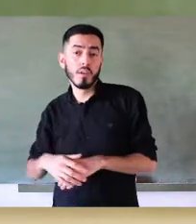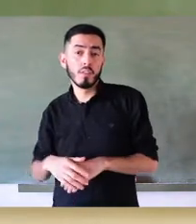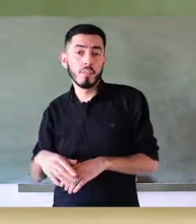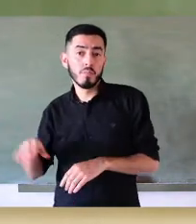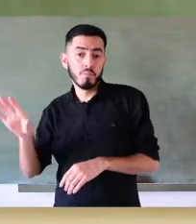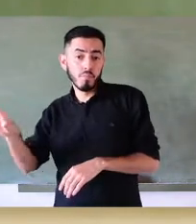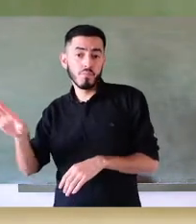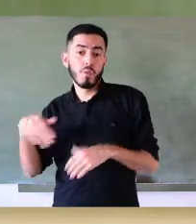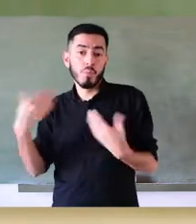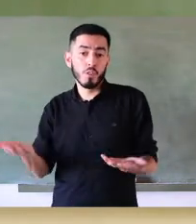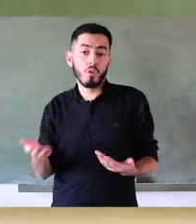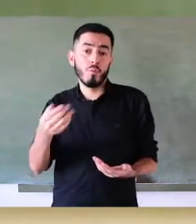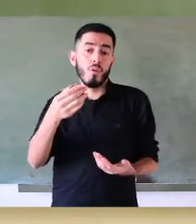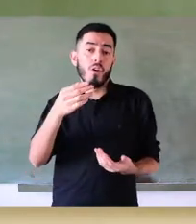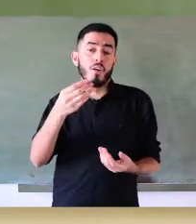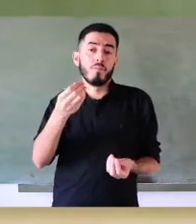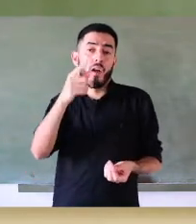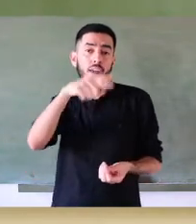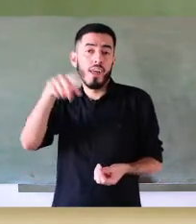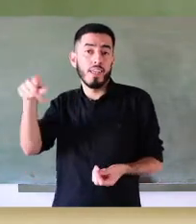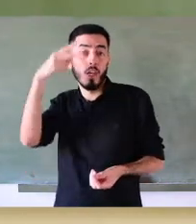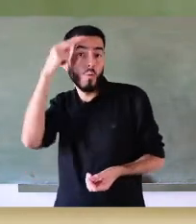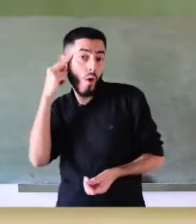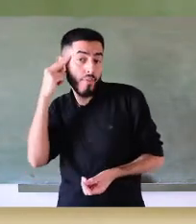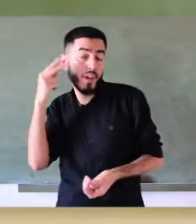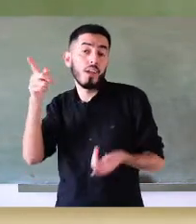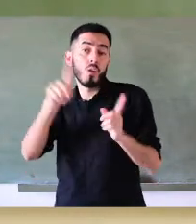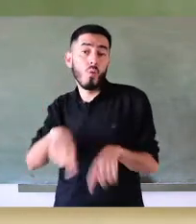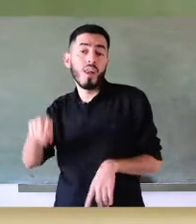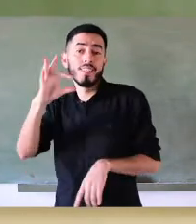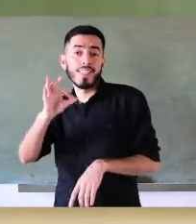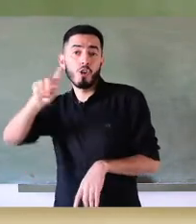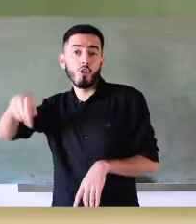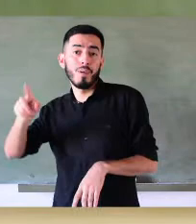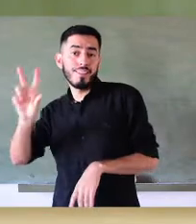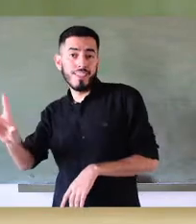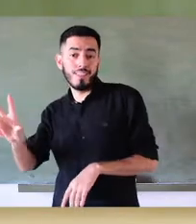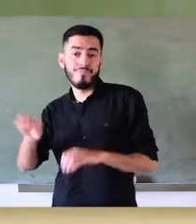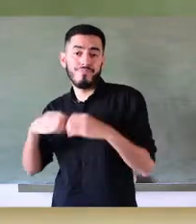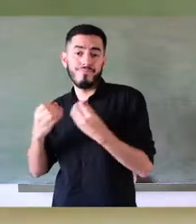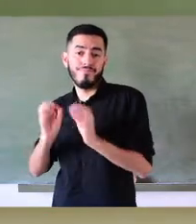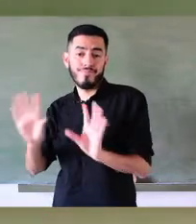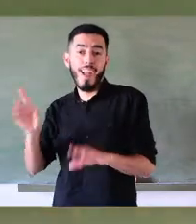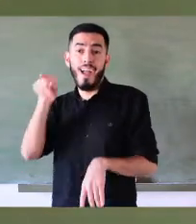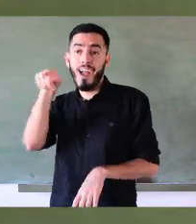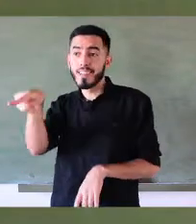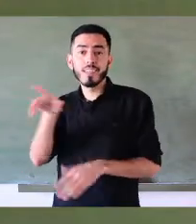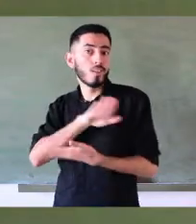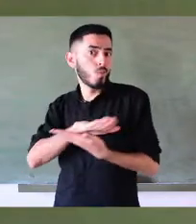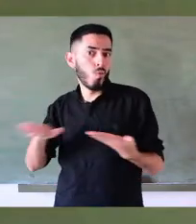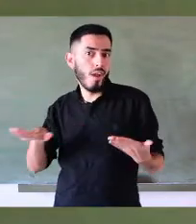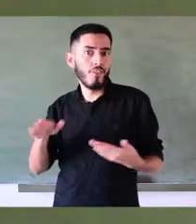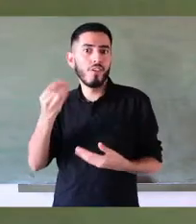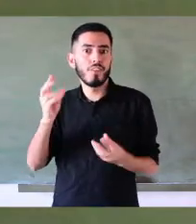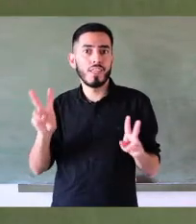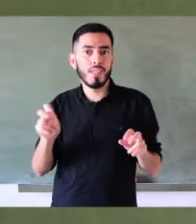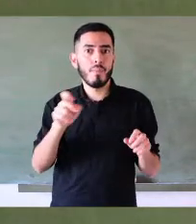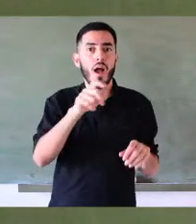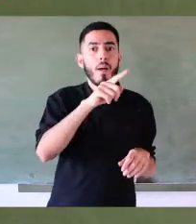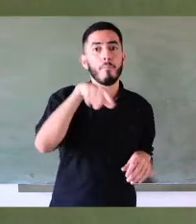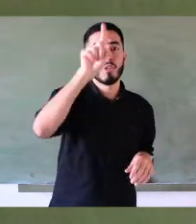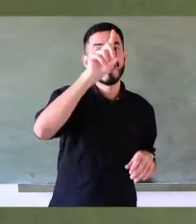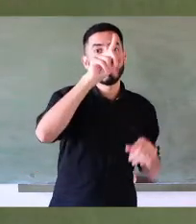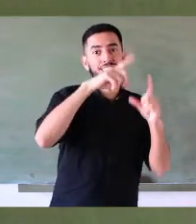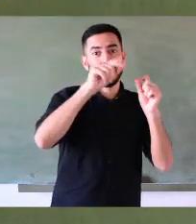lo tanto, raíz de 9, de 0,09, 0,3. Con esto vimos algo nuevo en la potenciación y